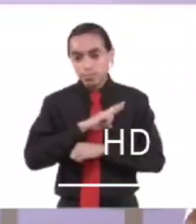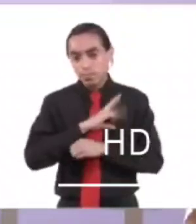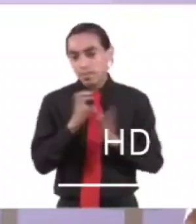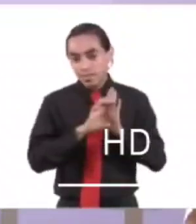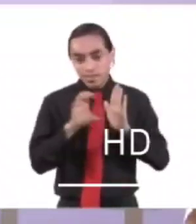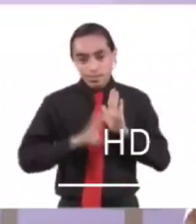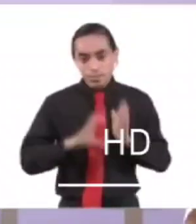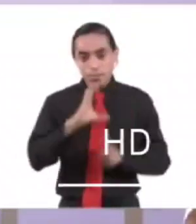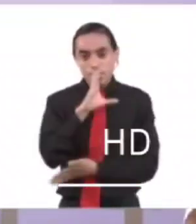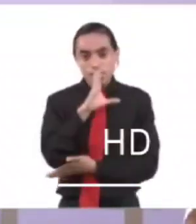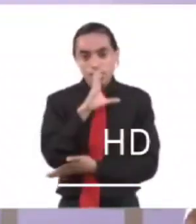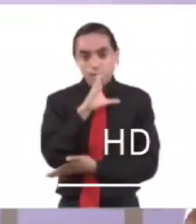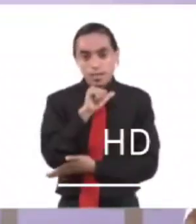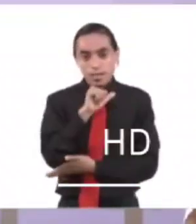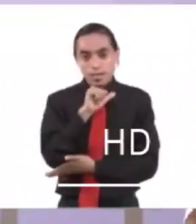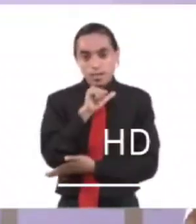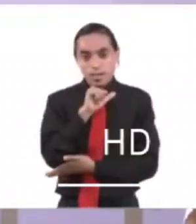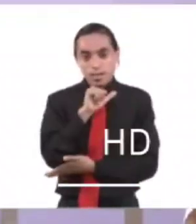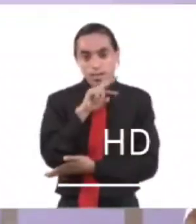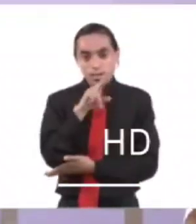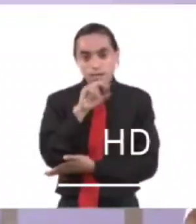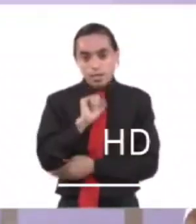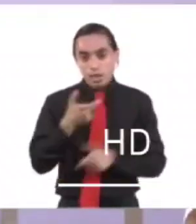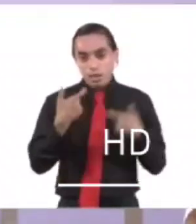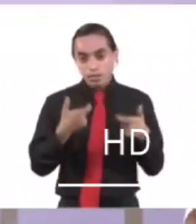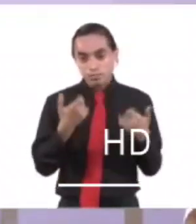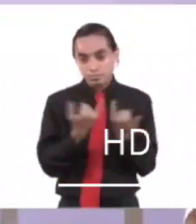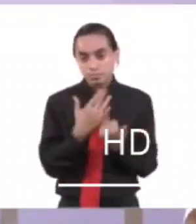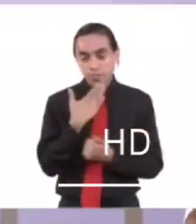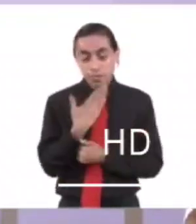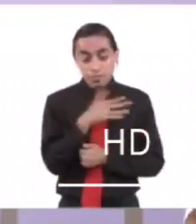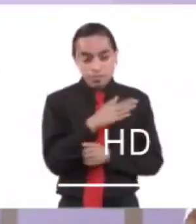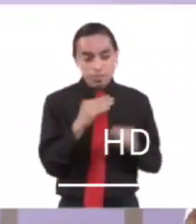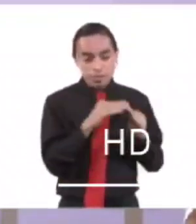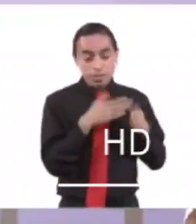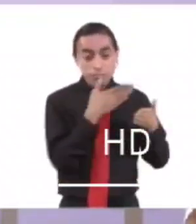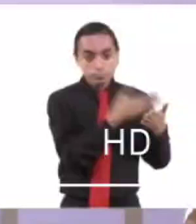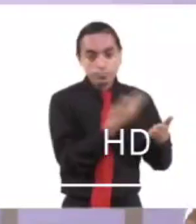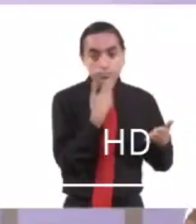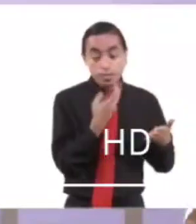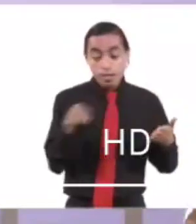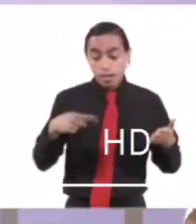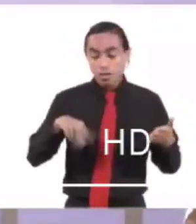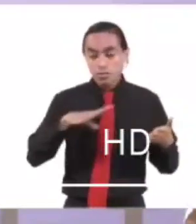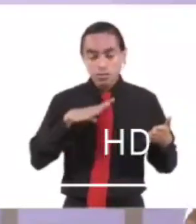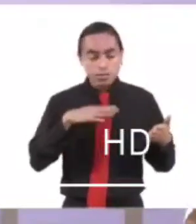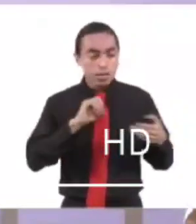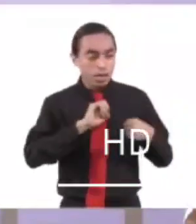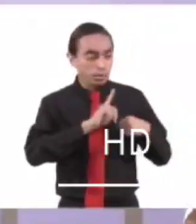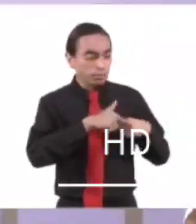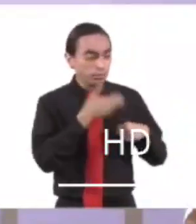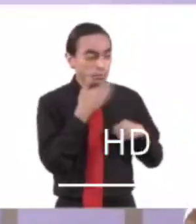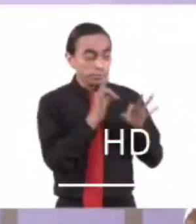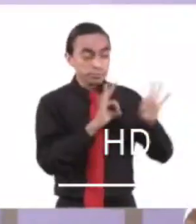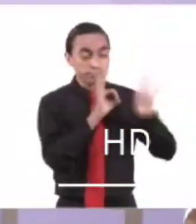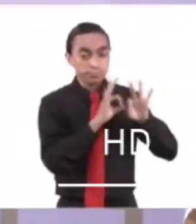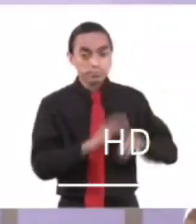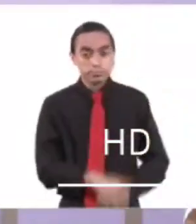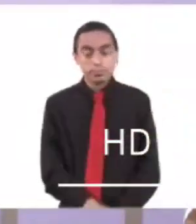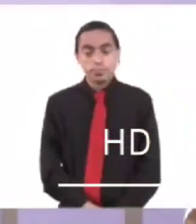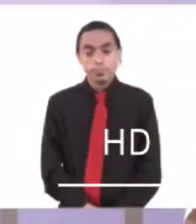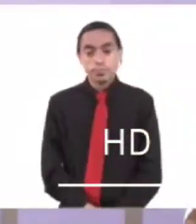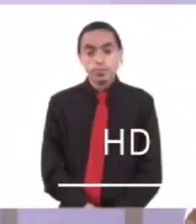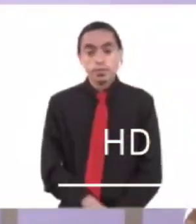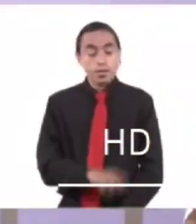magnate Carlos Slim. Para todos ellos, Carlos Monsiváis era un referente imprescindible. Pero la relación